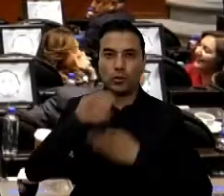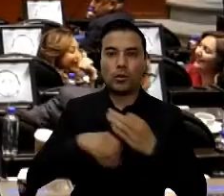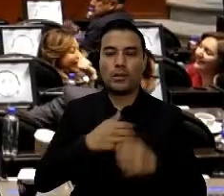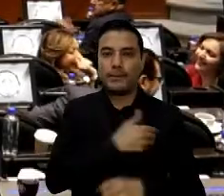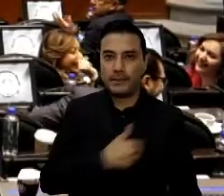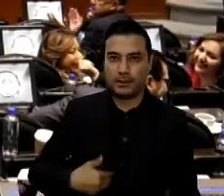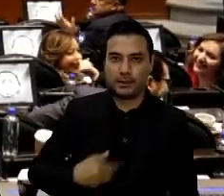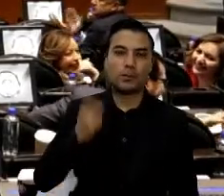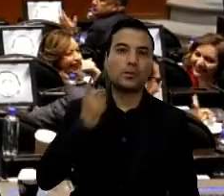Muchas gracias diputada Mendoza